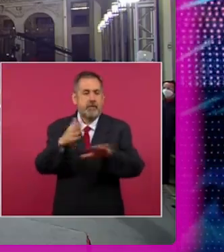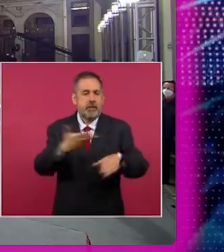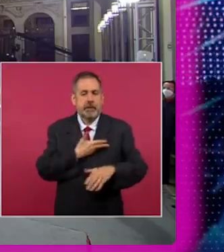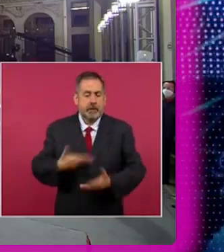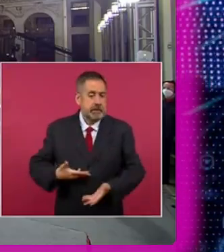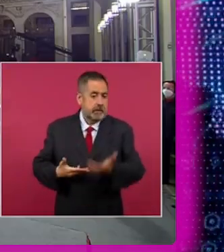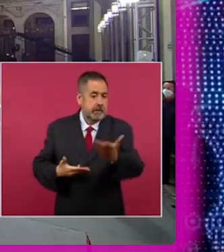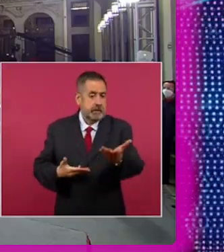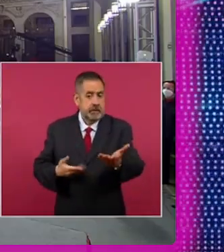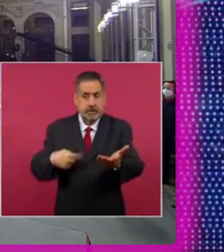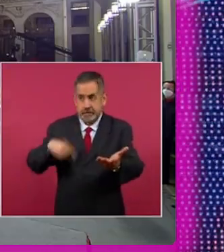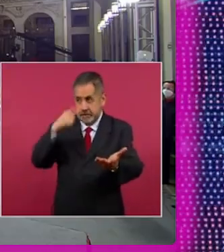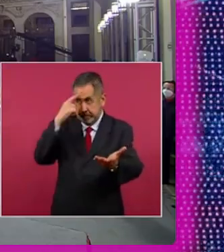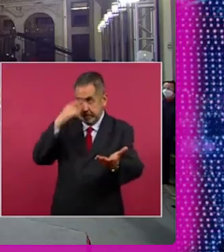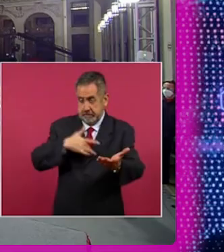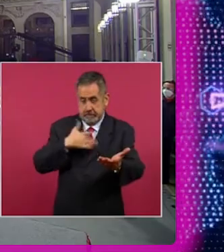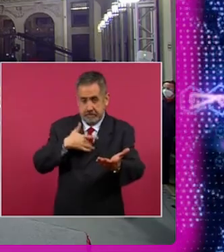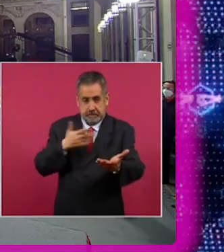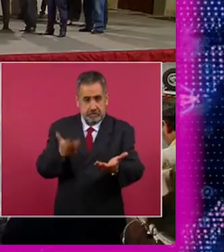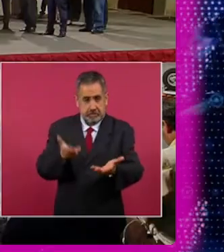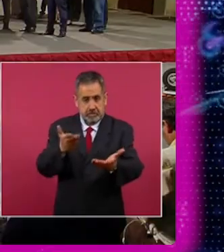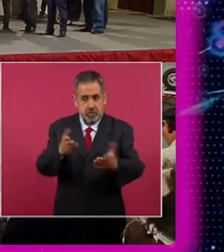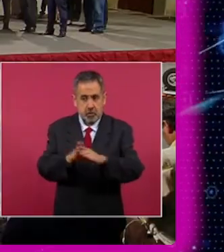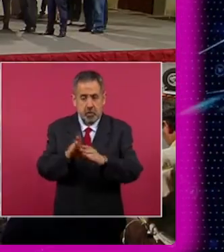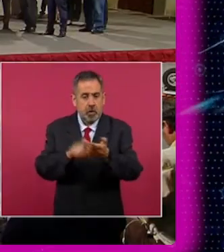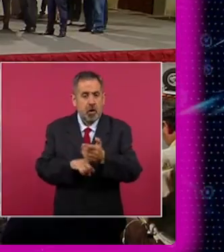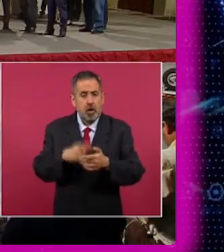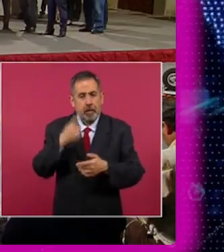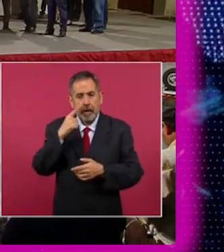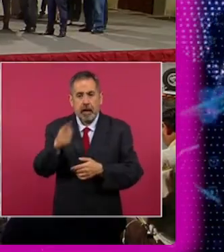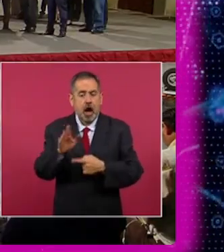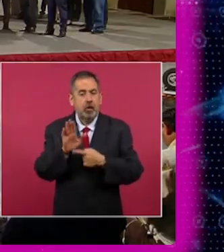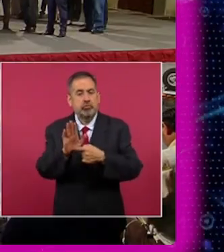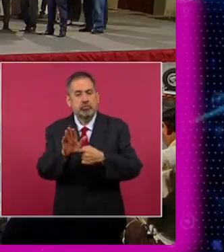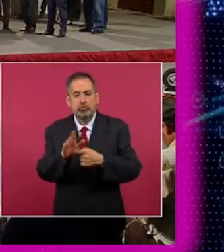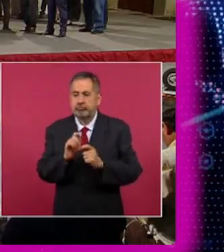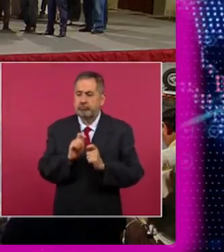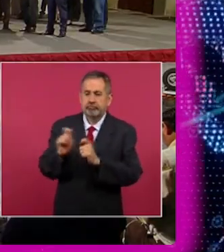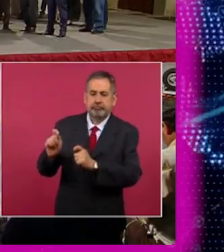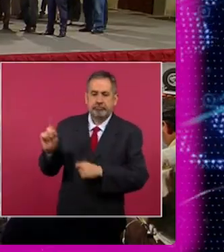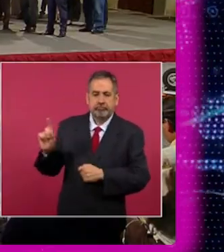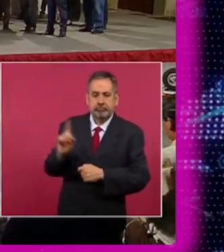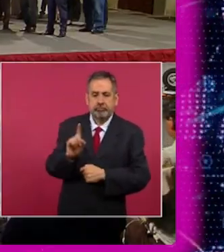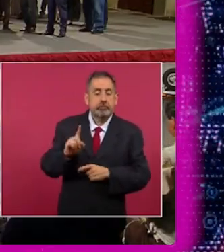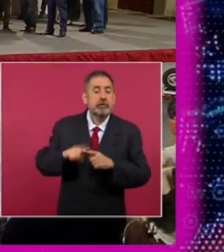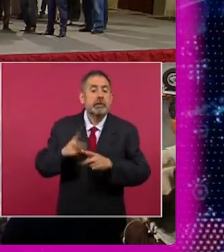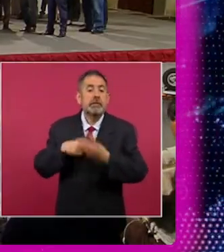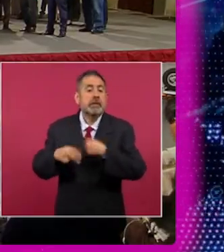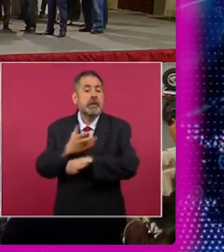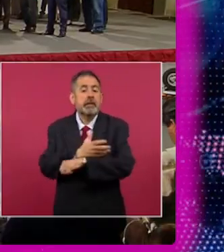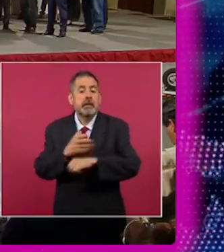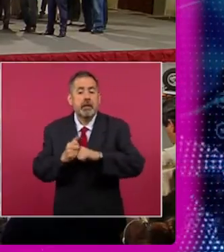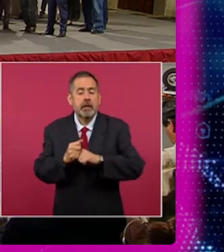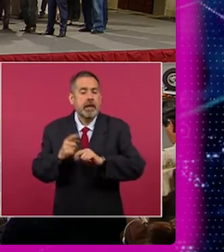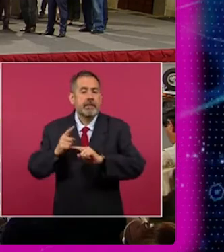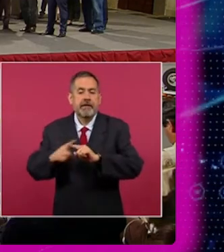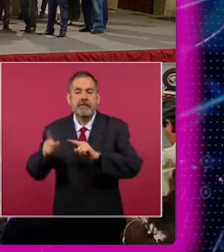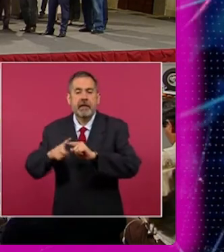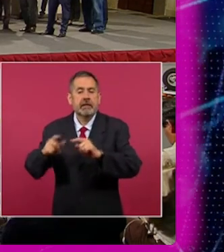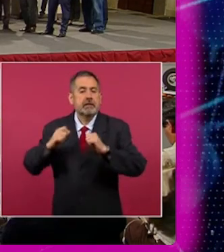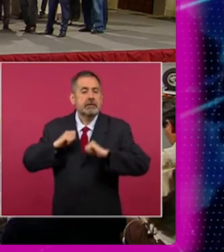presidente. Si le parece bien, daríamos paso a darle la palabra. Hoy nos acompañan los